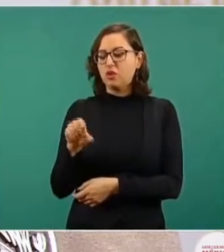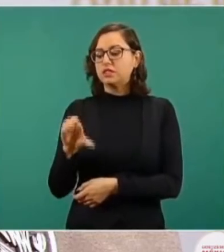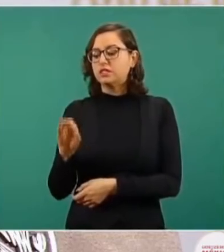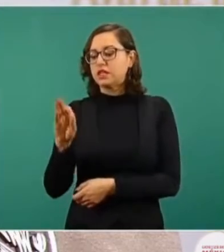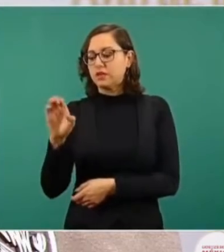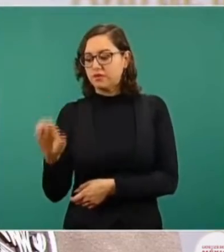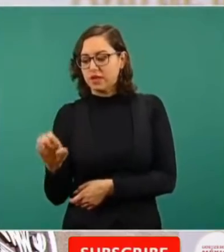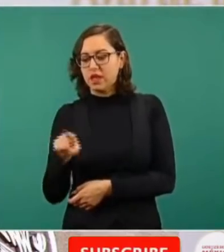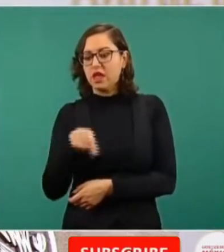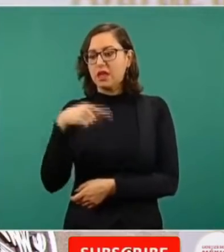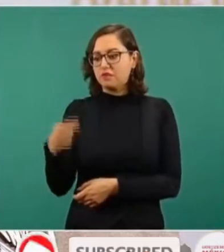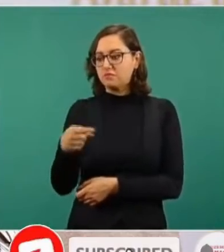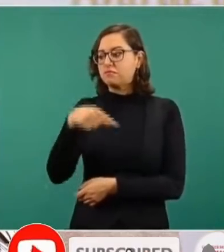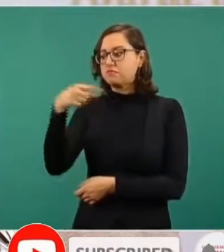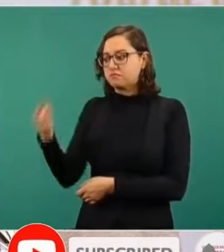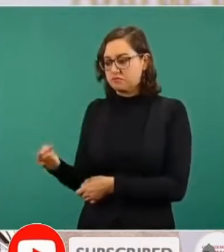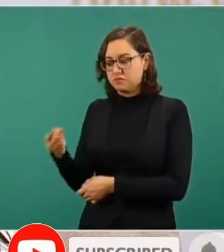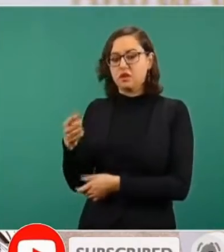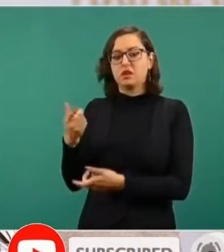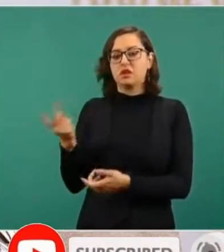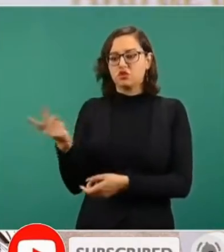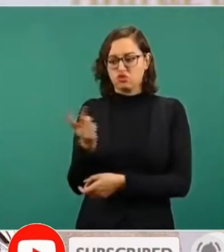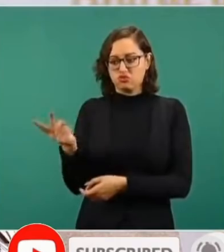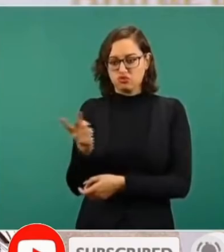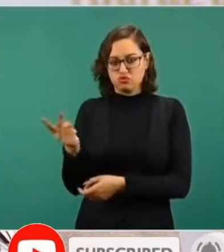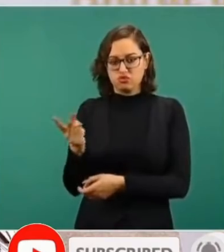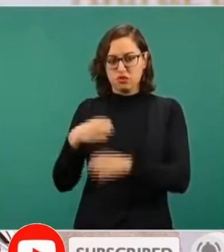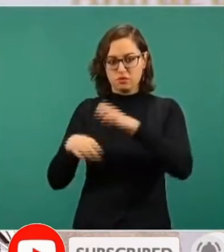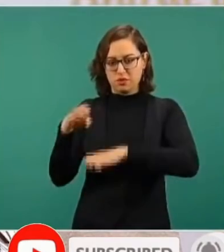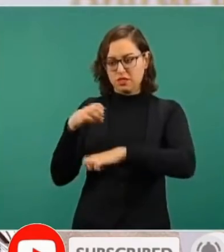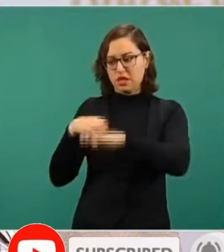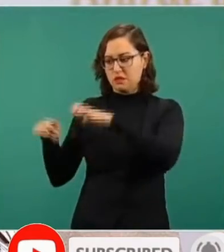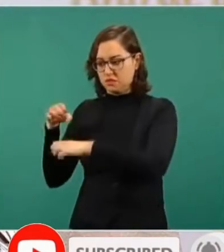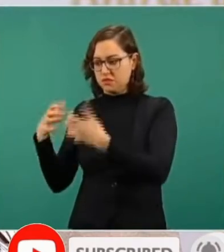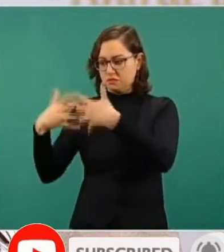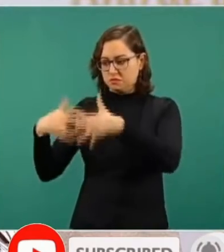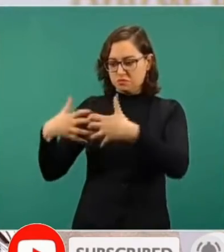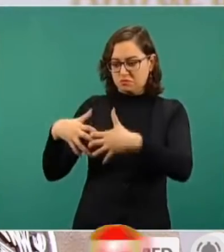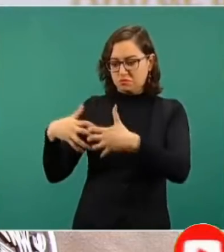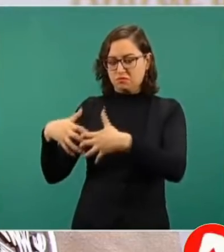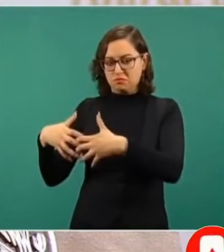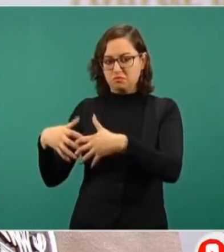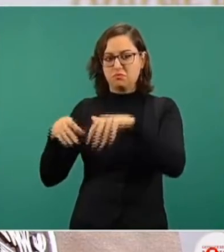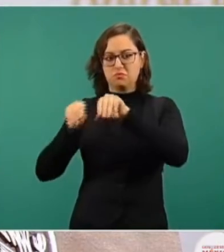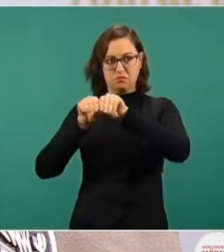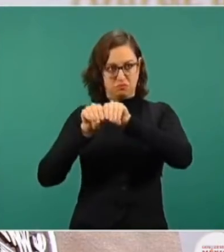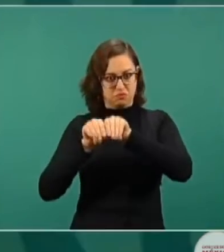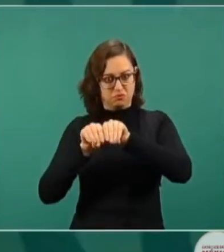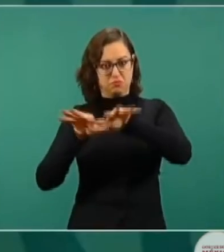Generación y CFE Suministro Básico, que es la empresa de la CFE que entrega la electricidad a nuestros 54